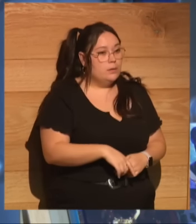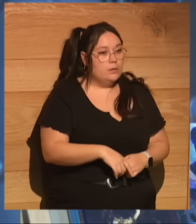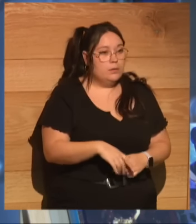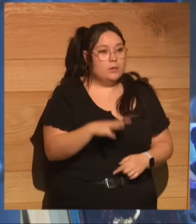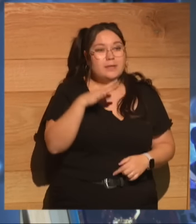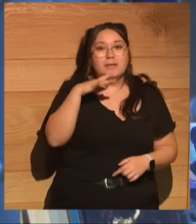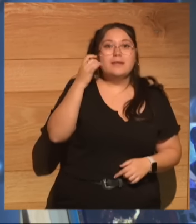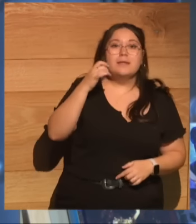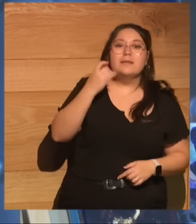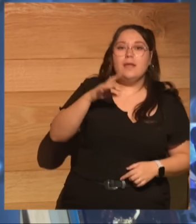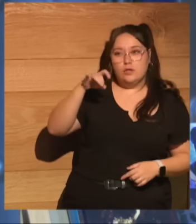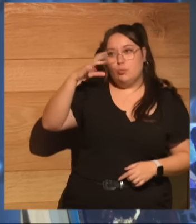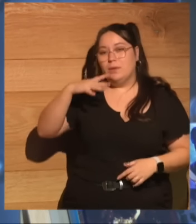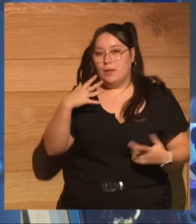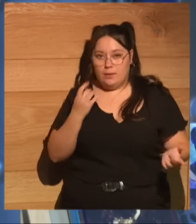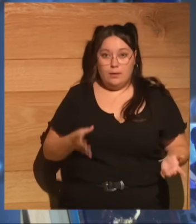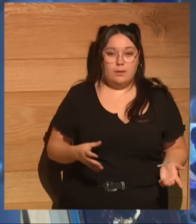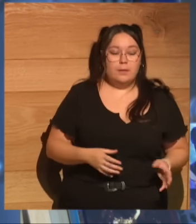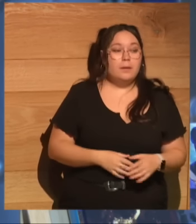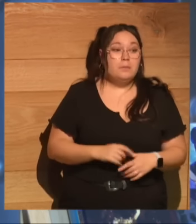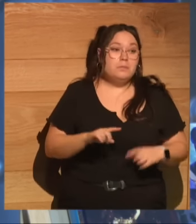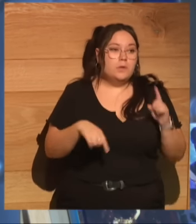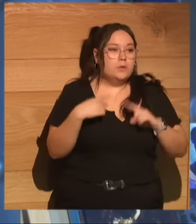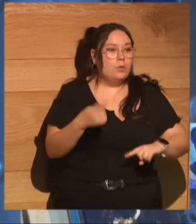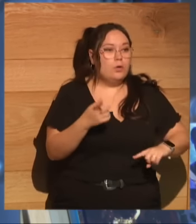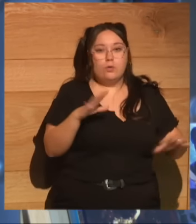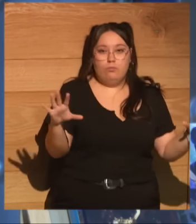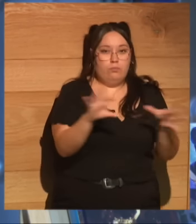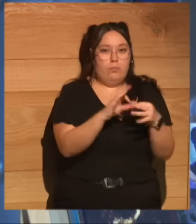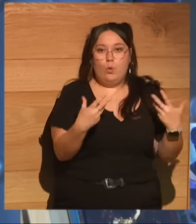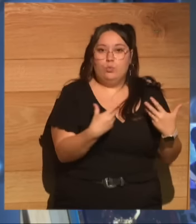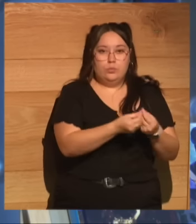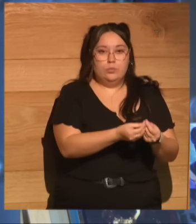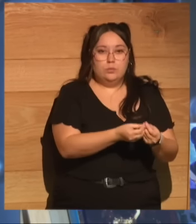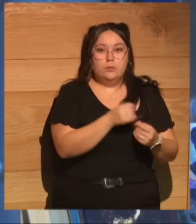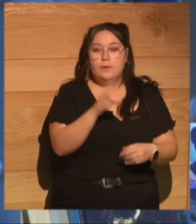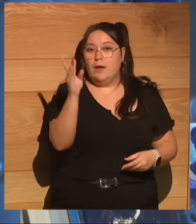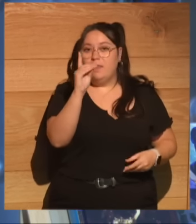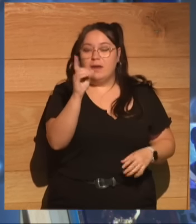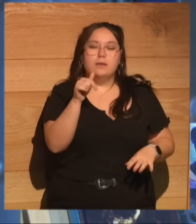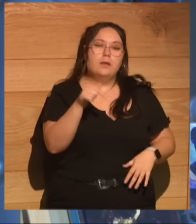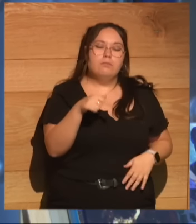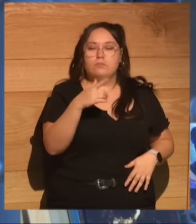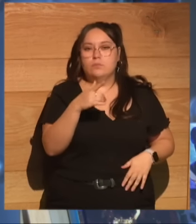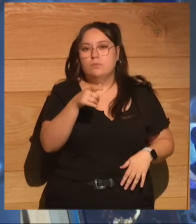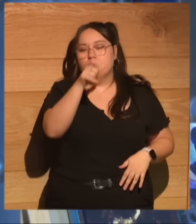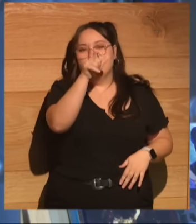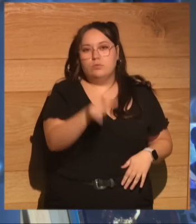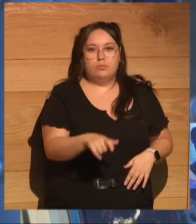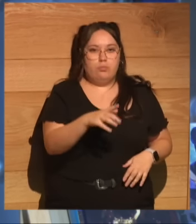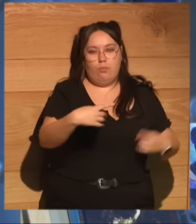inventa a quién. Él ya era. Pero desde luego son inseparables, y Danny Elfman es uno de los más